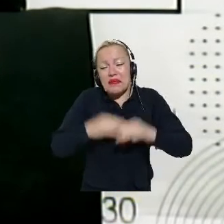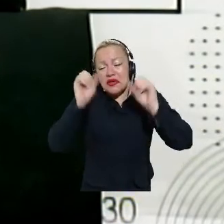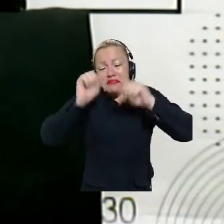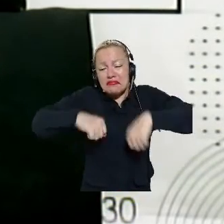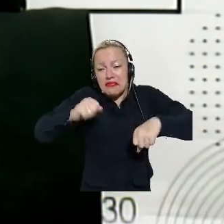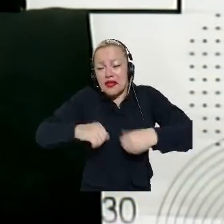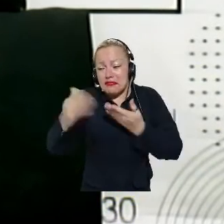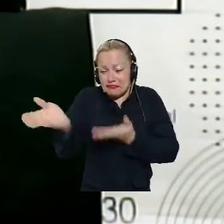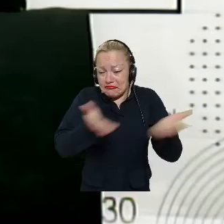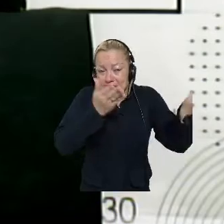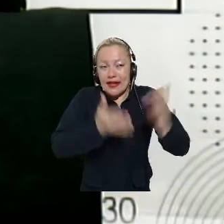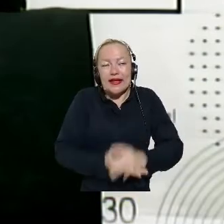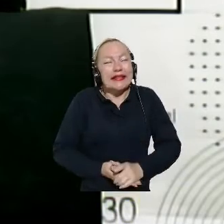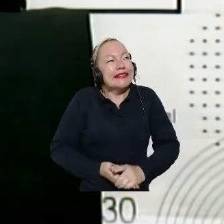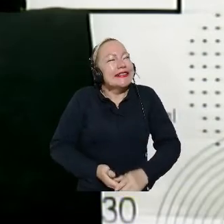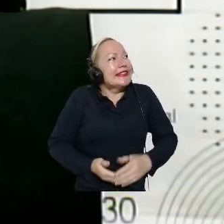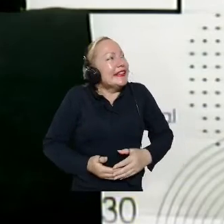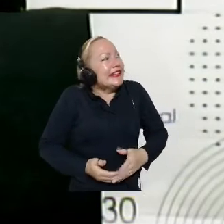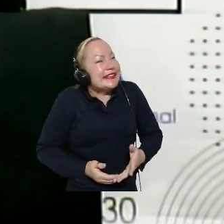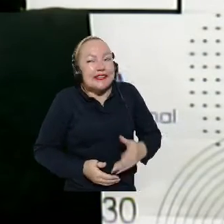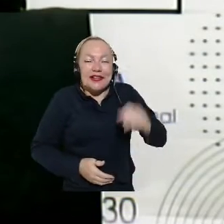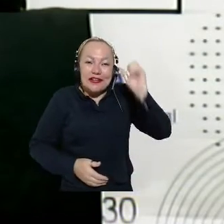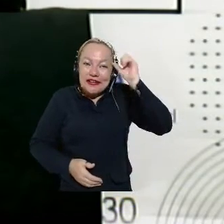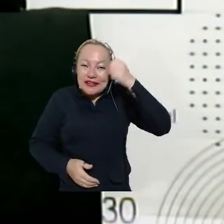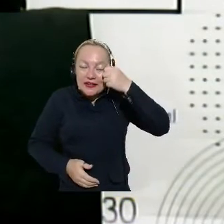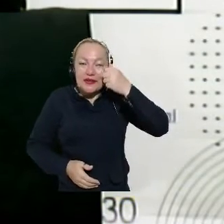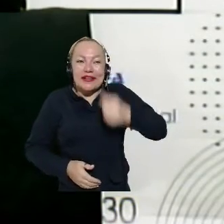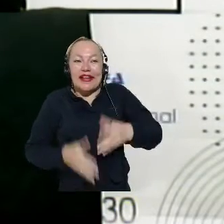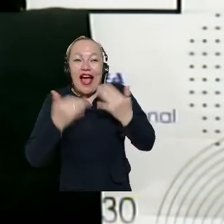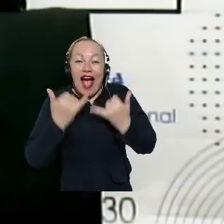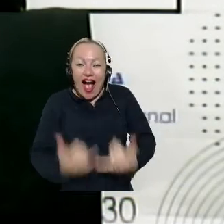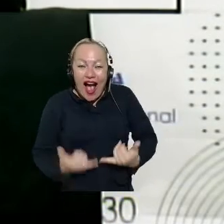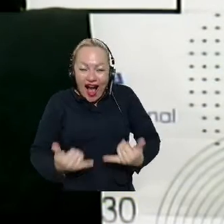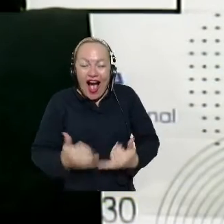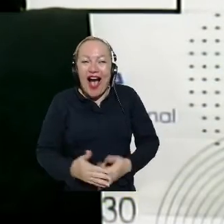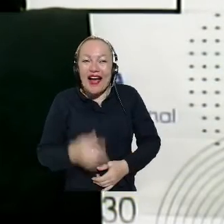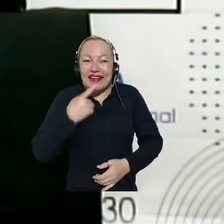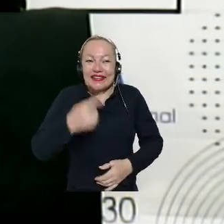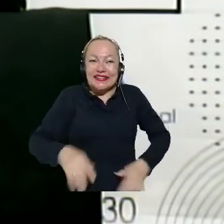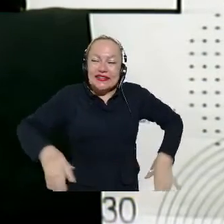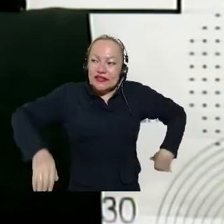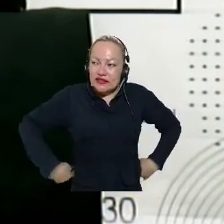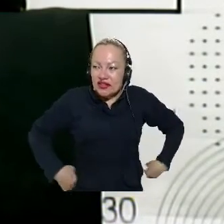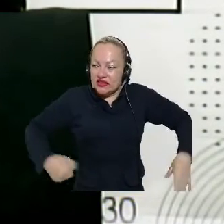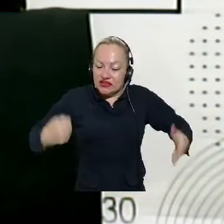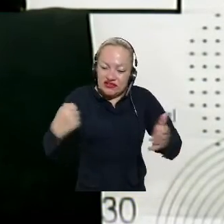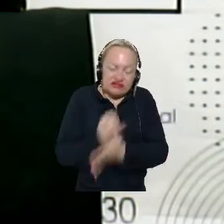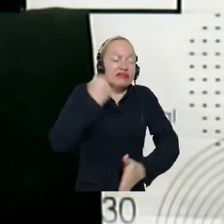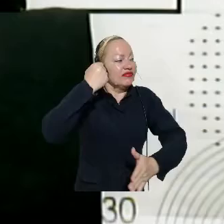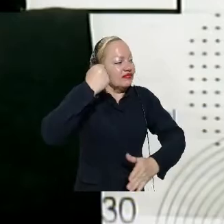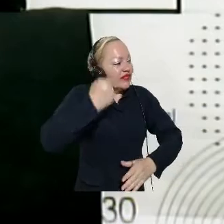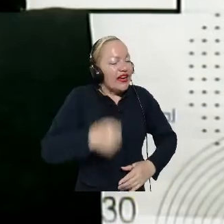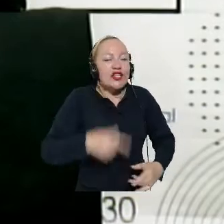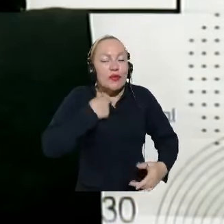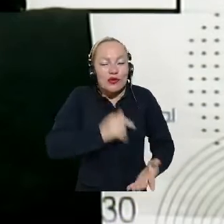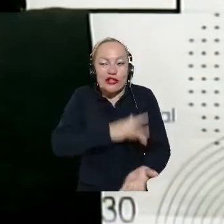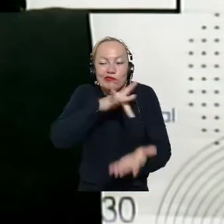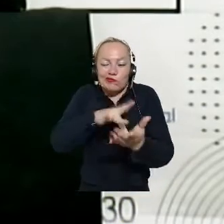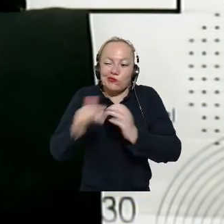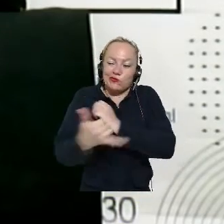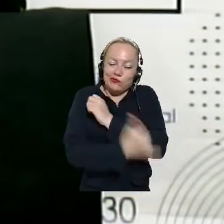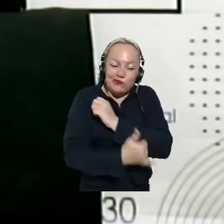Sí. Pero no, pero no me acuerdo por qué no fui. Y ahora digo como que... ¿Por qué no fui? ¿Y por qué no